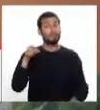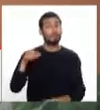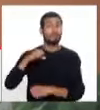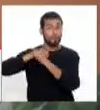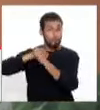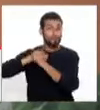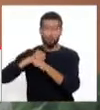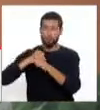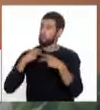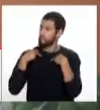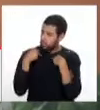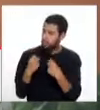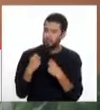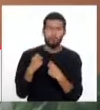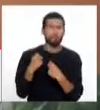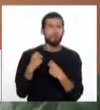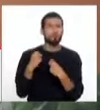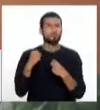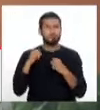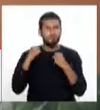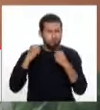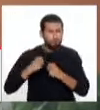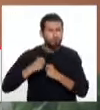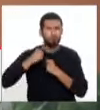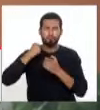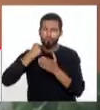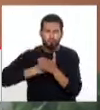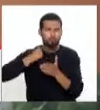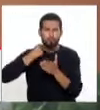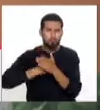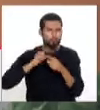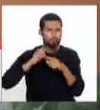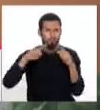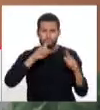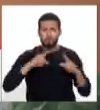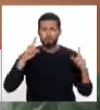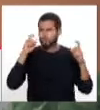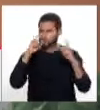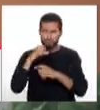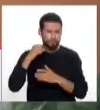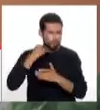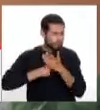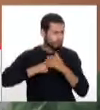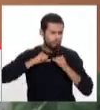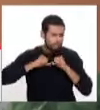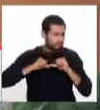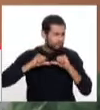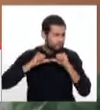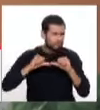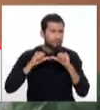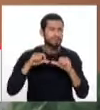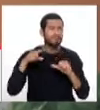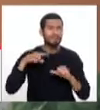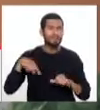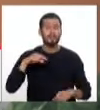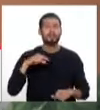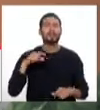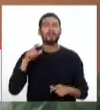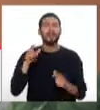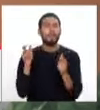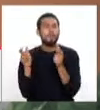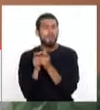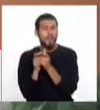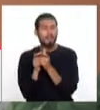resistido con coraje las crisis, las diversas crisis, han sido las micro